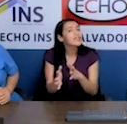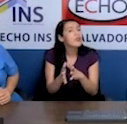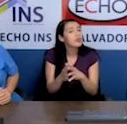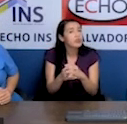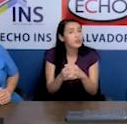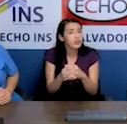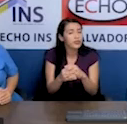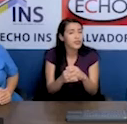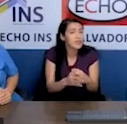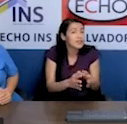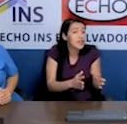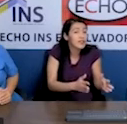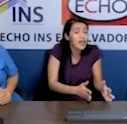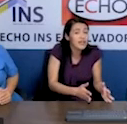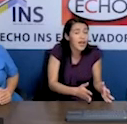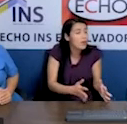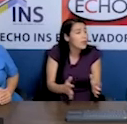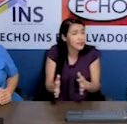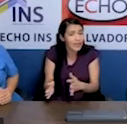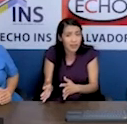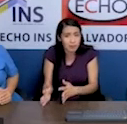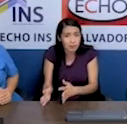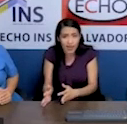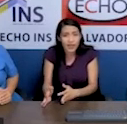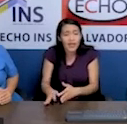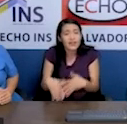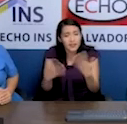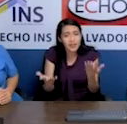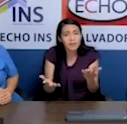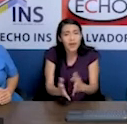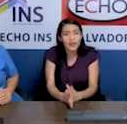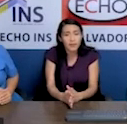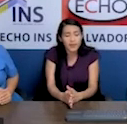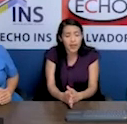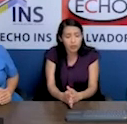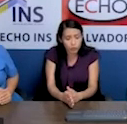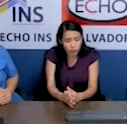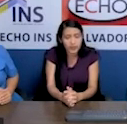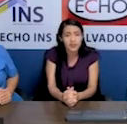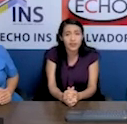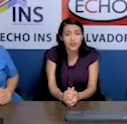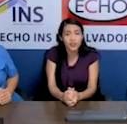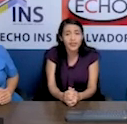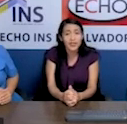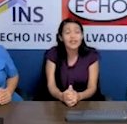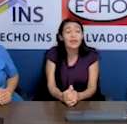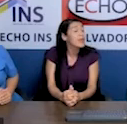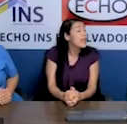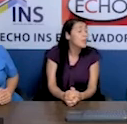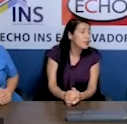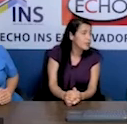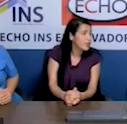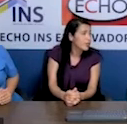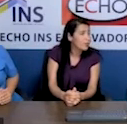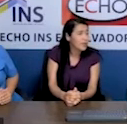del nivel de obstrucción, si esta es alta o esta es baja. Así va a depender su presentación y